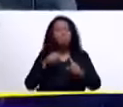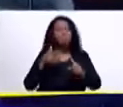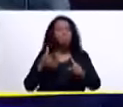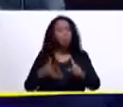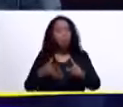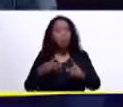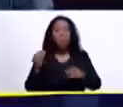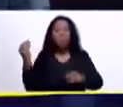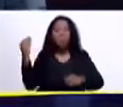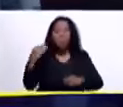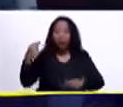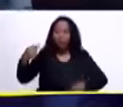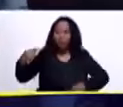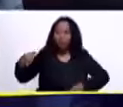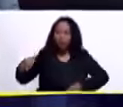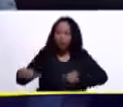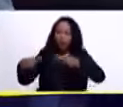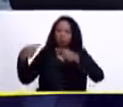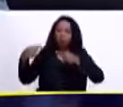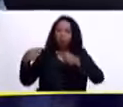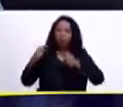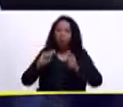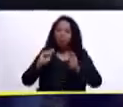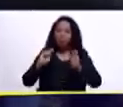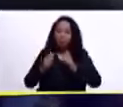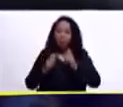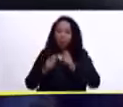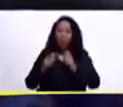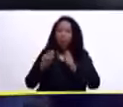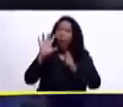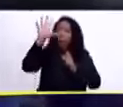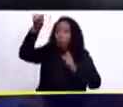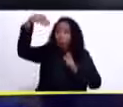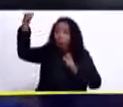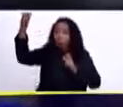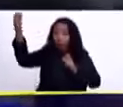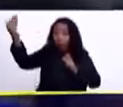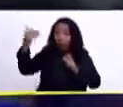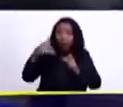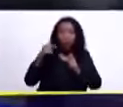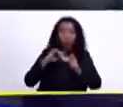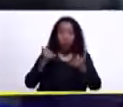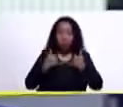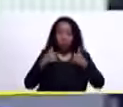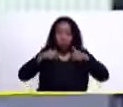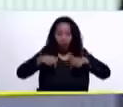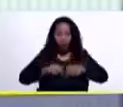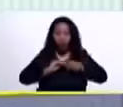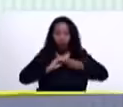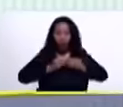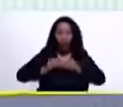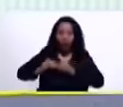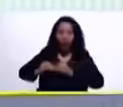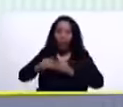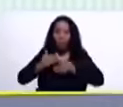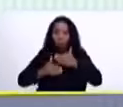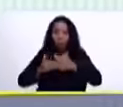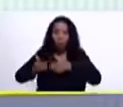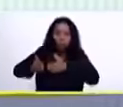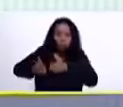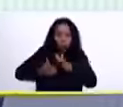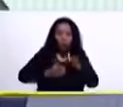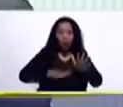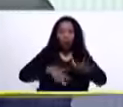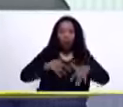hacernos más competitivos e ir sustituyendo las importaciones por producción nacional. Ahí vamos encaminados a generar actividad